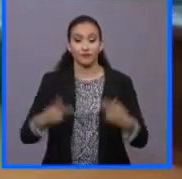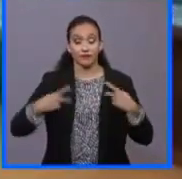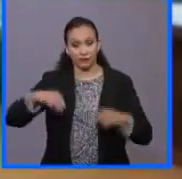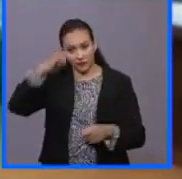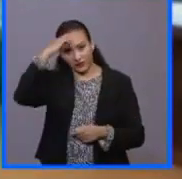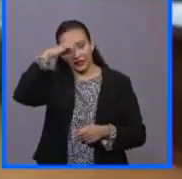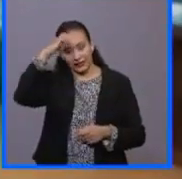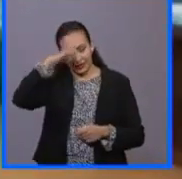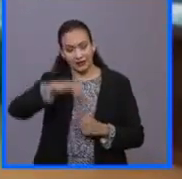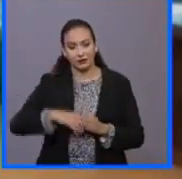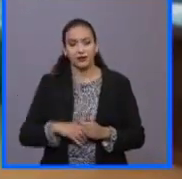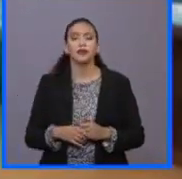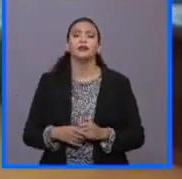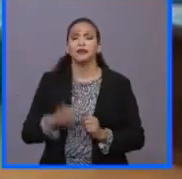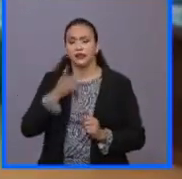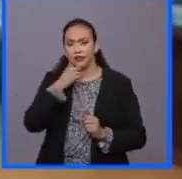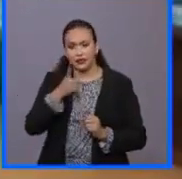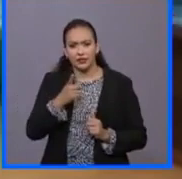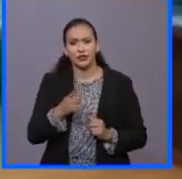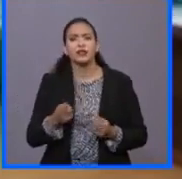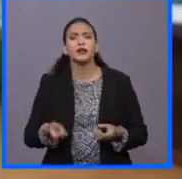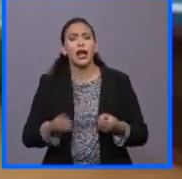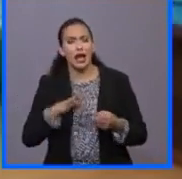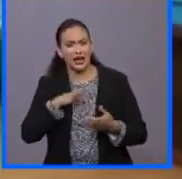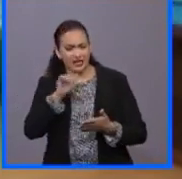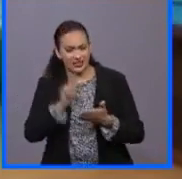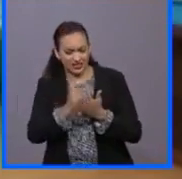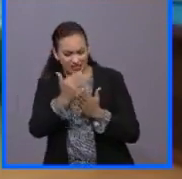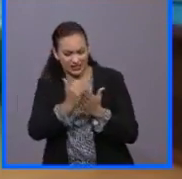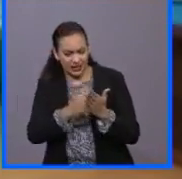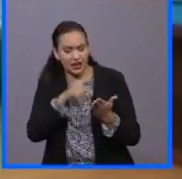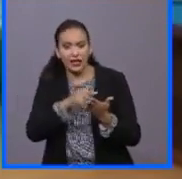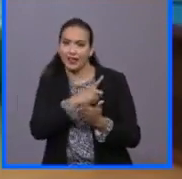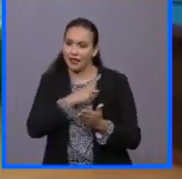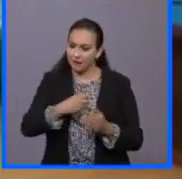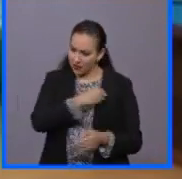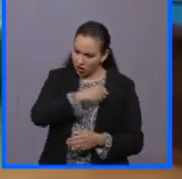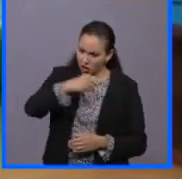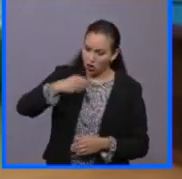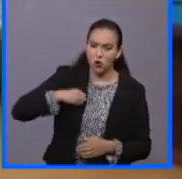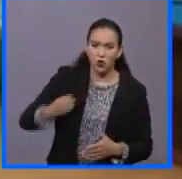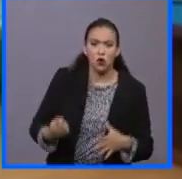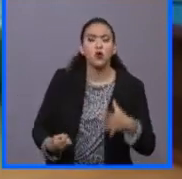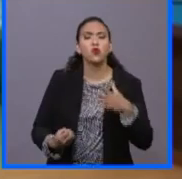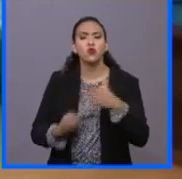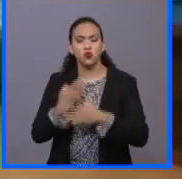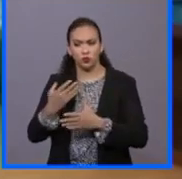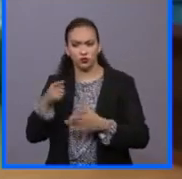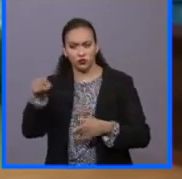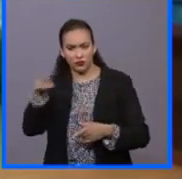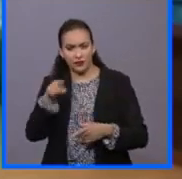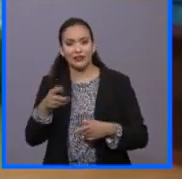Expertos se pronunciaron por la creación de marcos jurídicos que obliguen a las nuevas edificaciones a contar